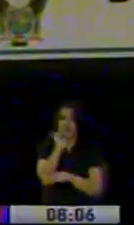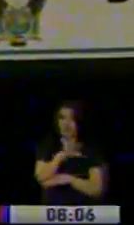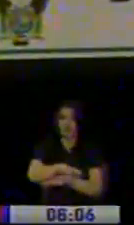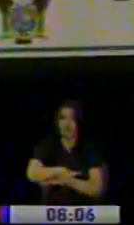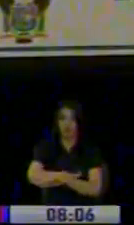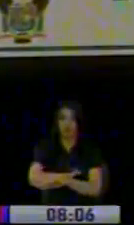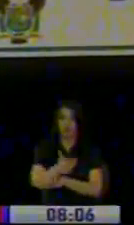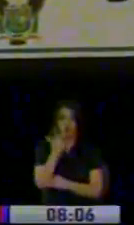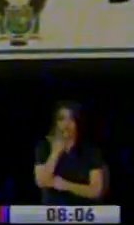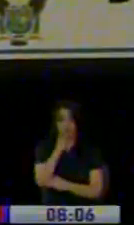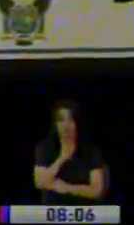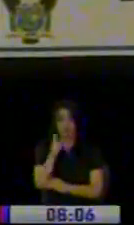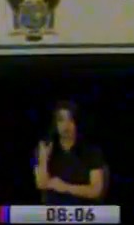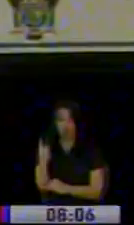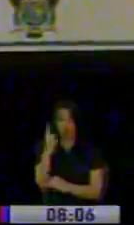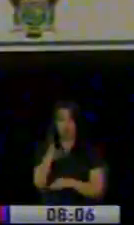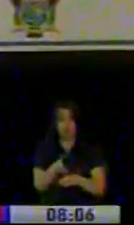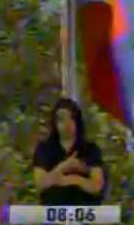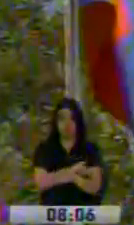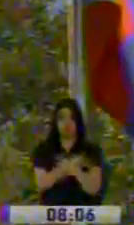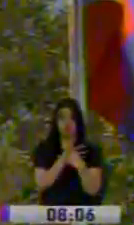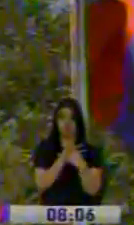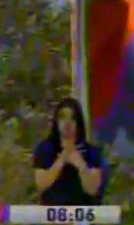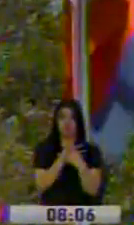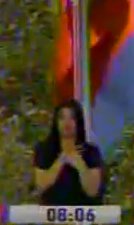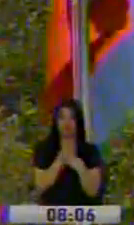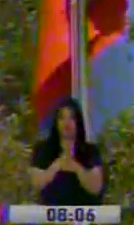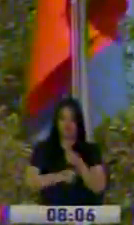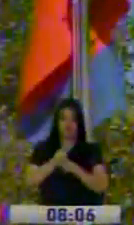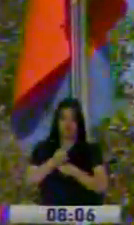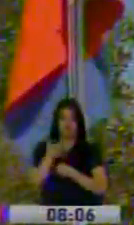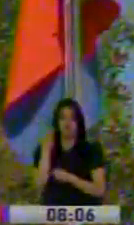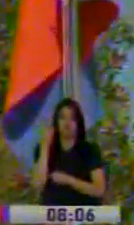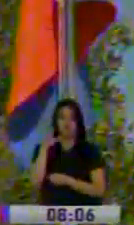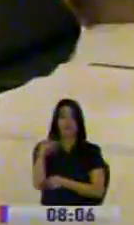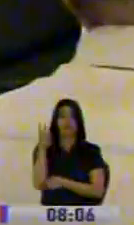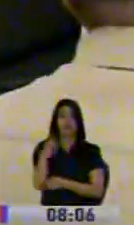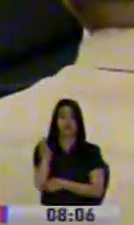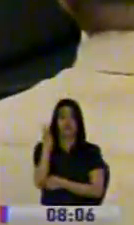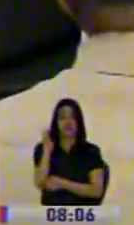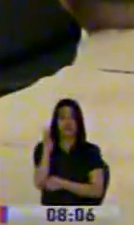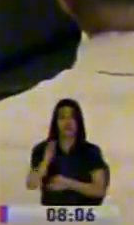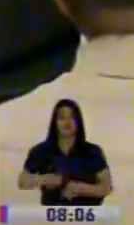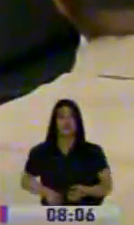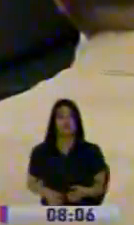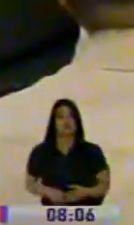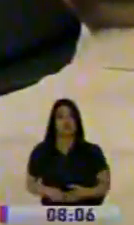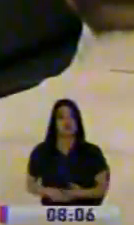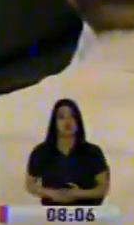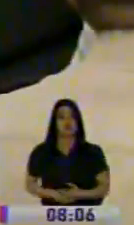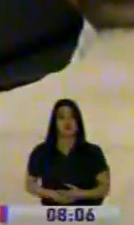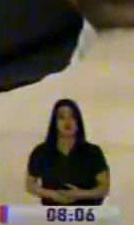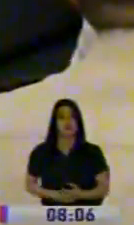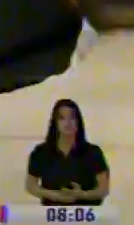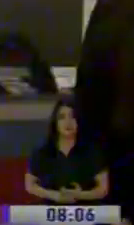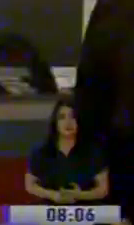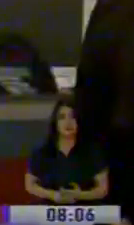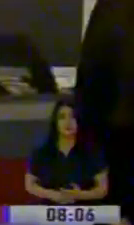tres detenidos, uno registra antecedentes en el año 2016. En Quito, informó Iván Casamen.